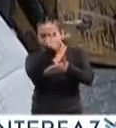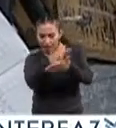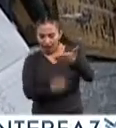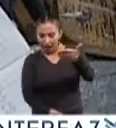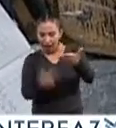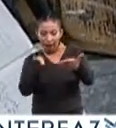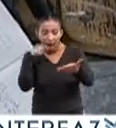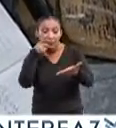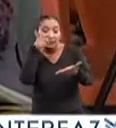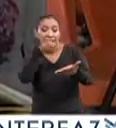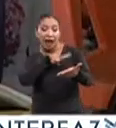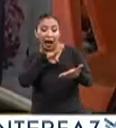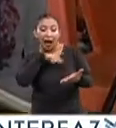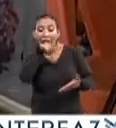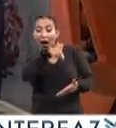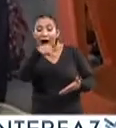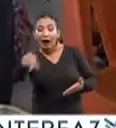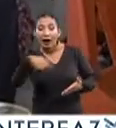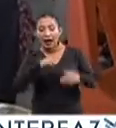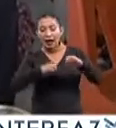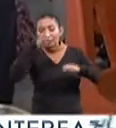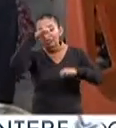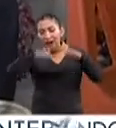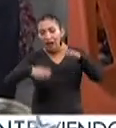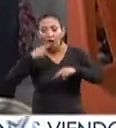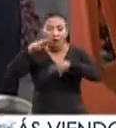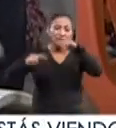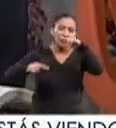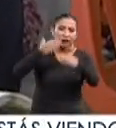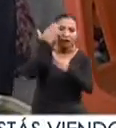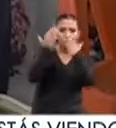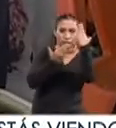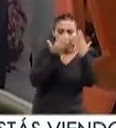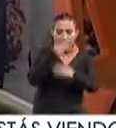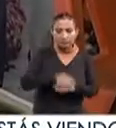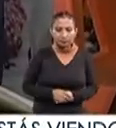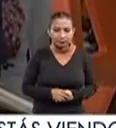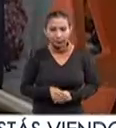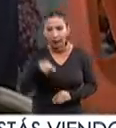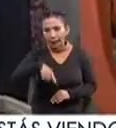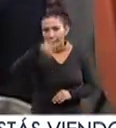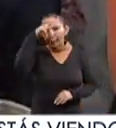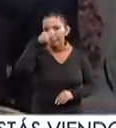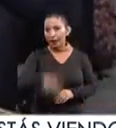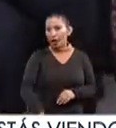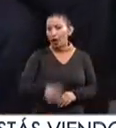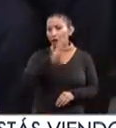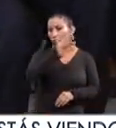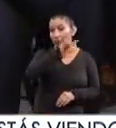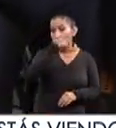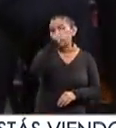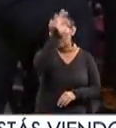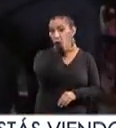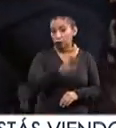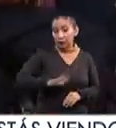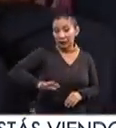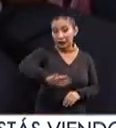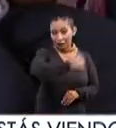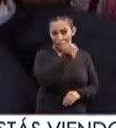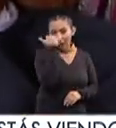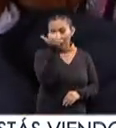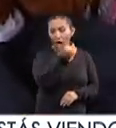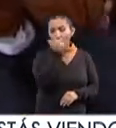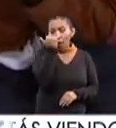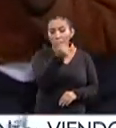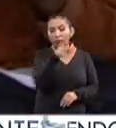que se espera deben tener a determinada edad y nivel educativo. En México, casi 57% de